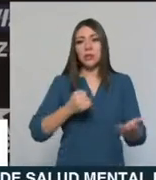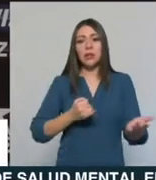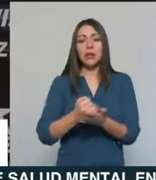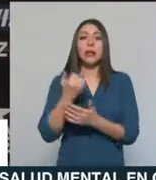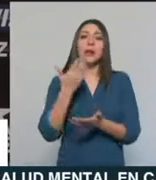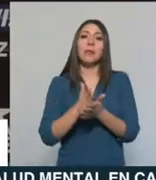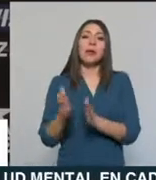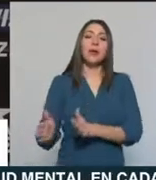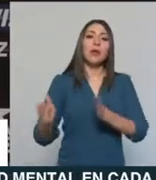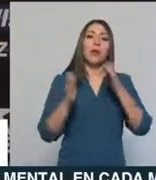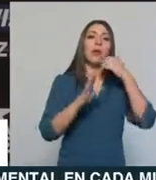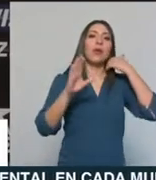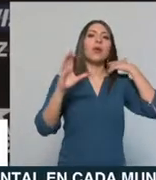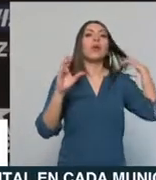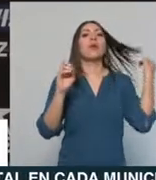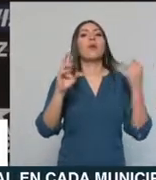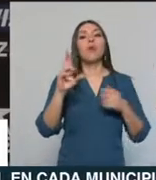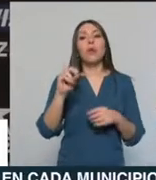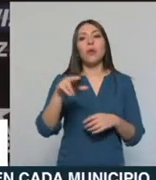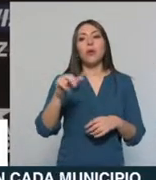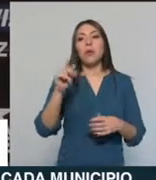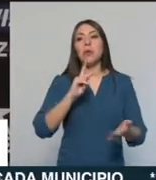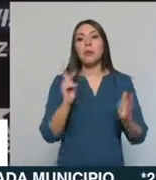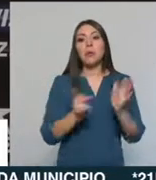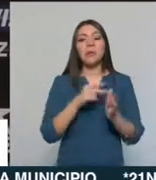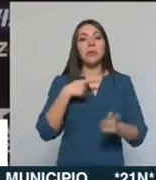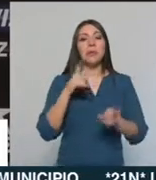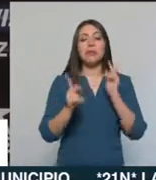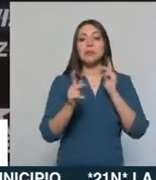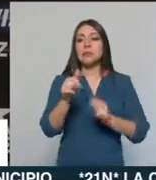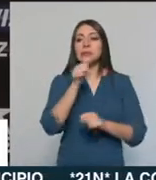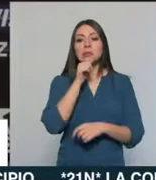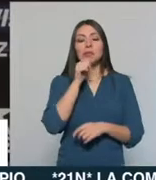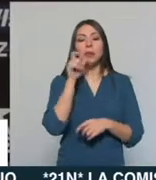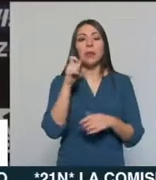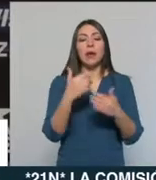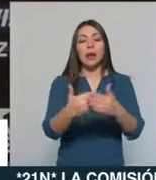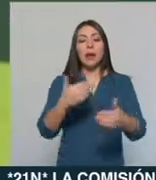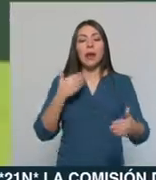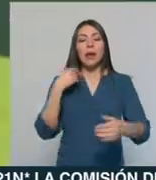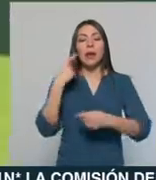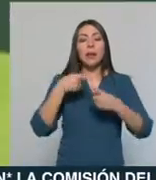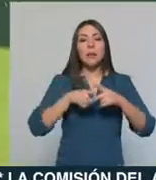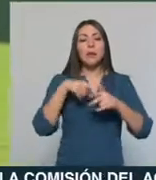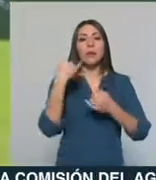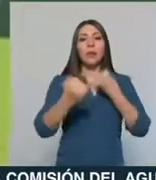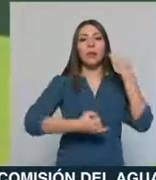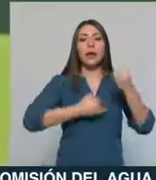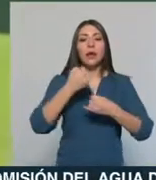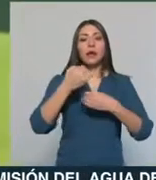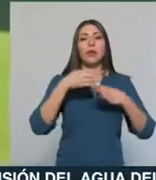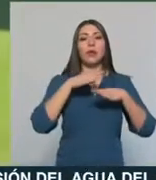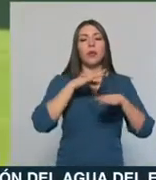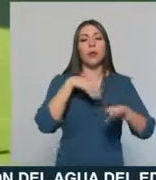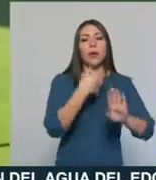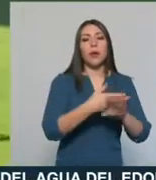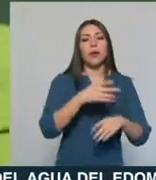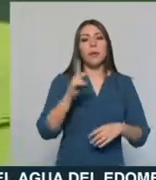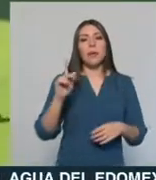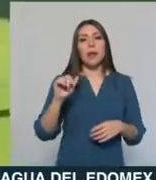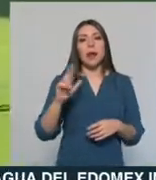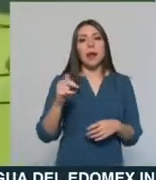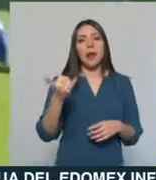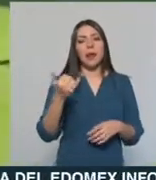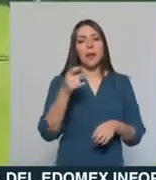Corona desde lo previo a la convocatoria a los partidos amistosos frente a Paraguay